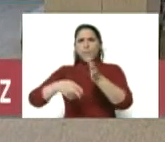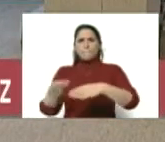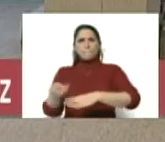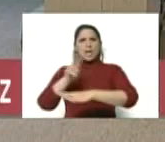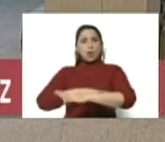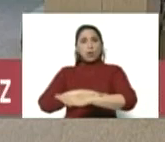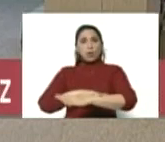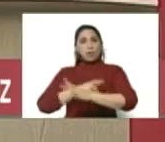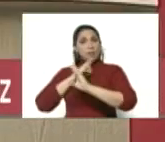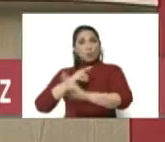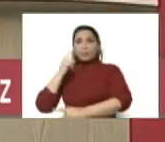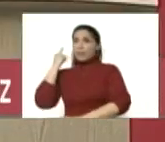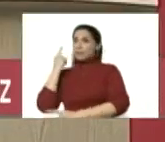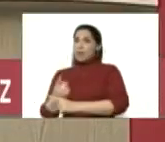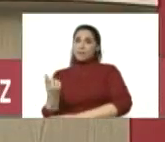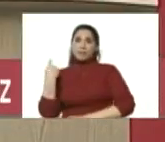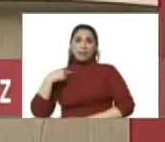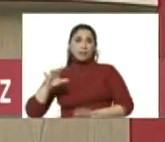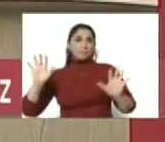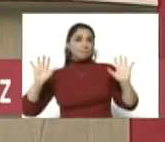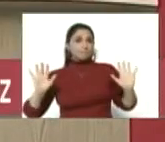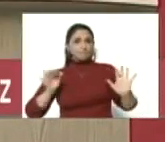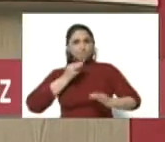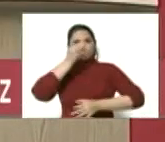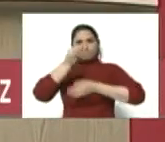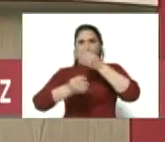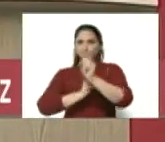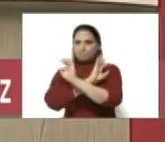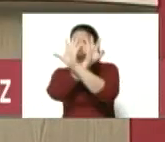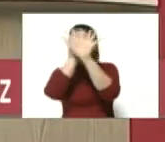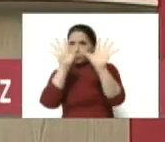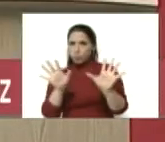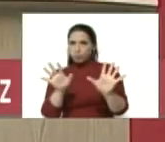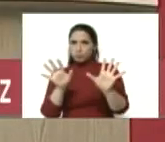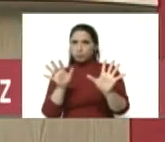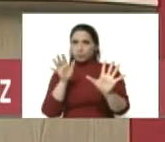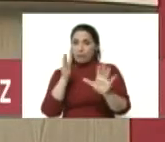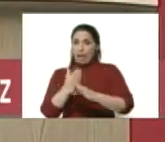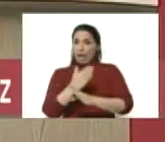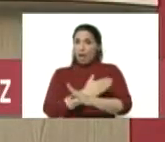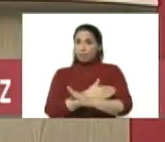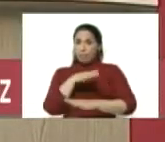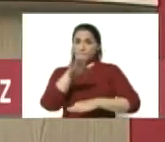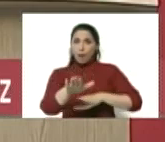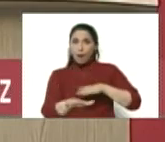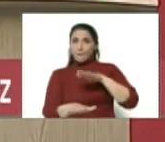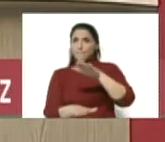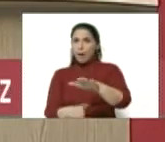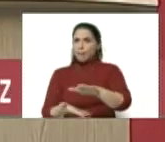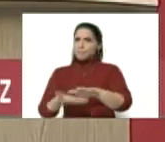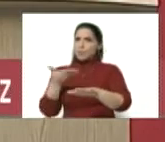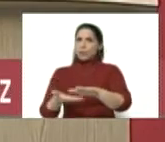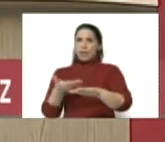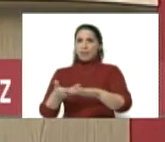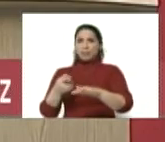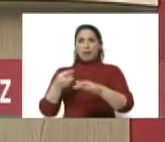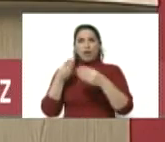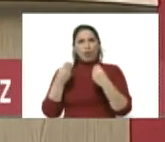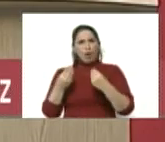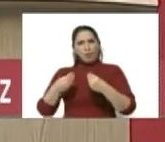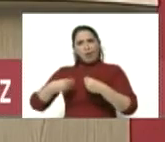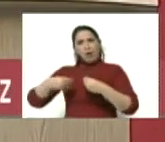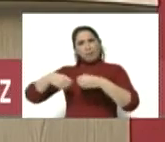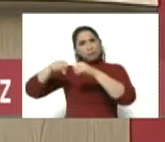Son respuestas que deben tener una explicación muy clara antes de dar un paso tan importante como